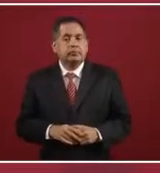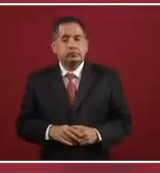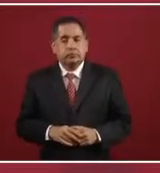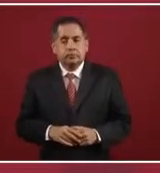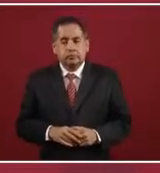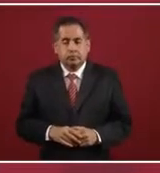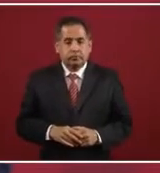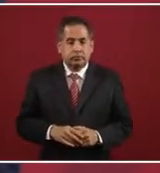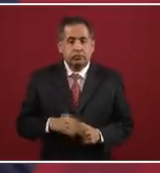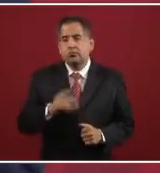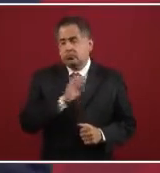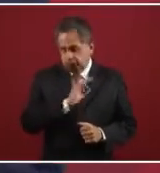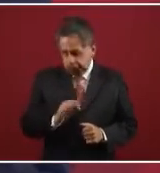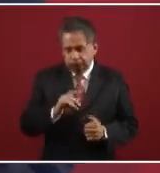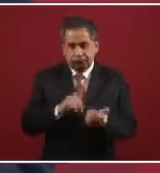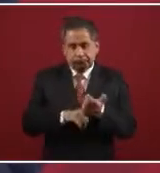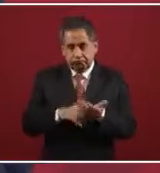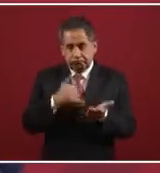se va a poder